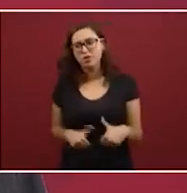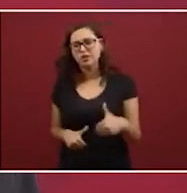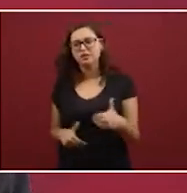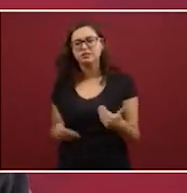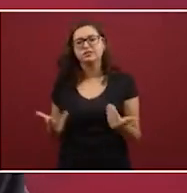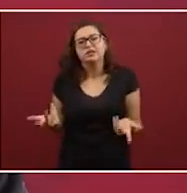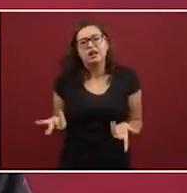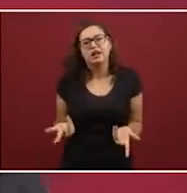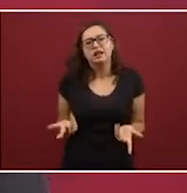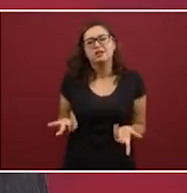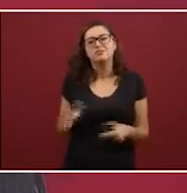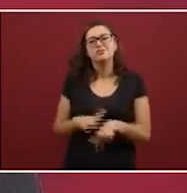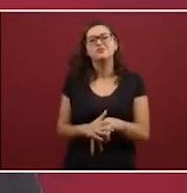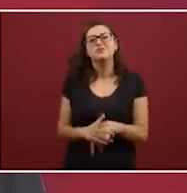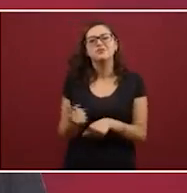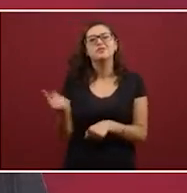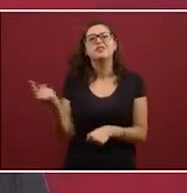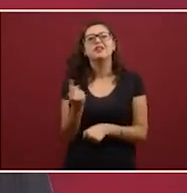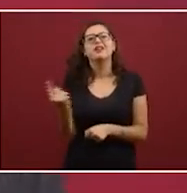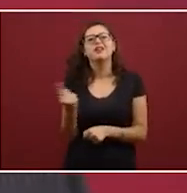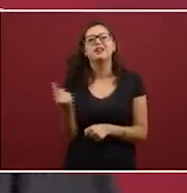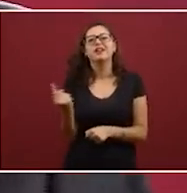porque no pudieron